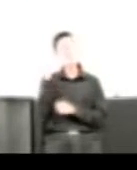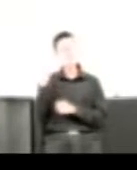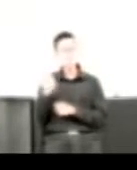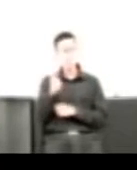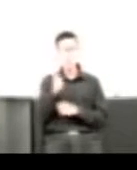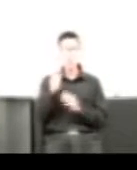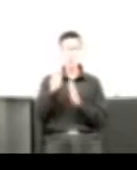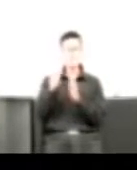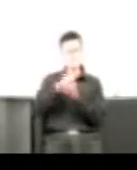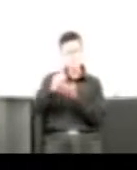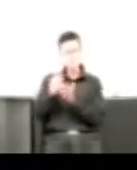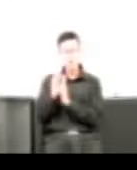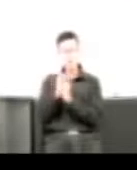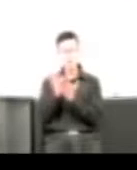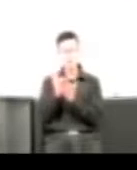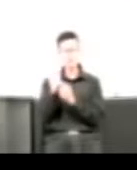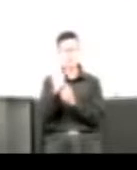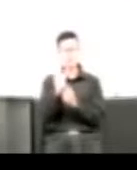tarde.